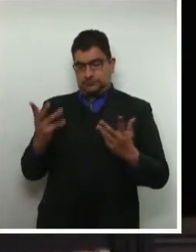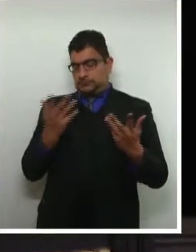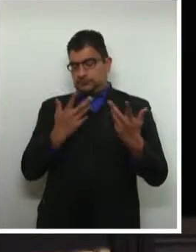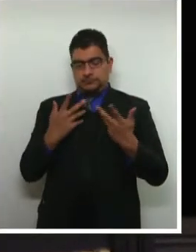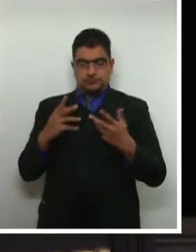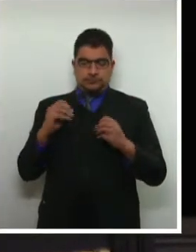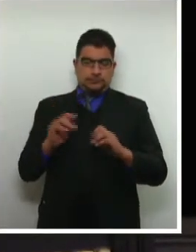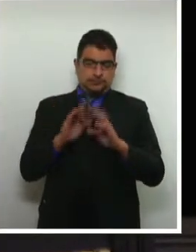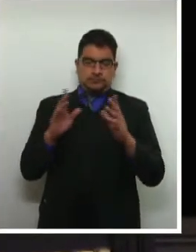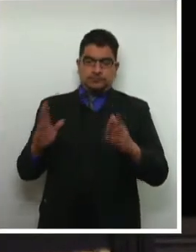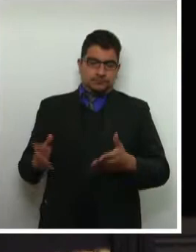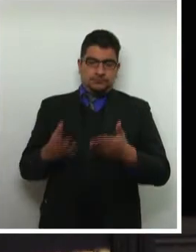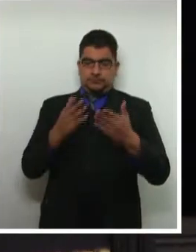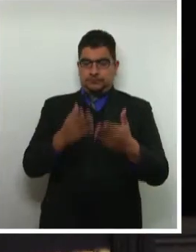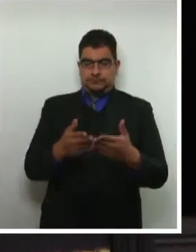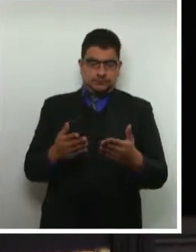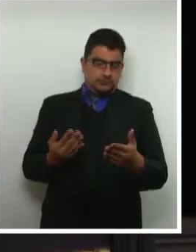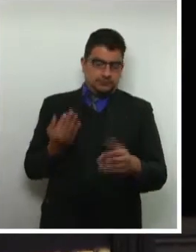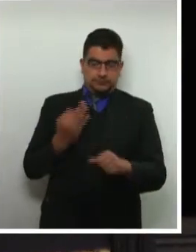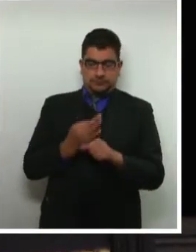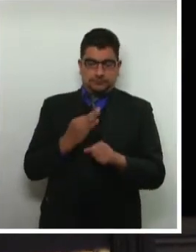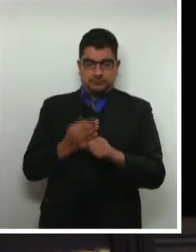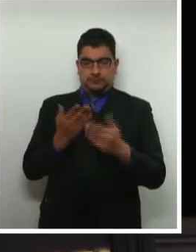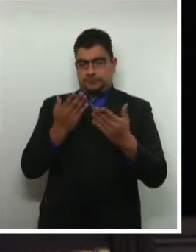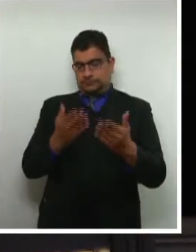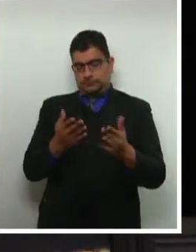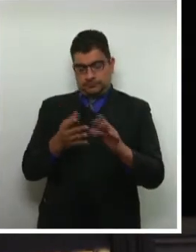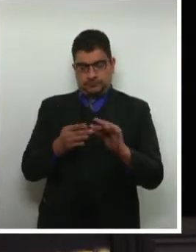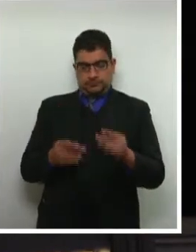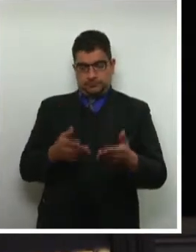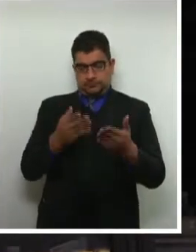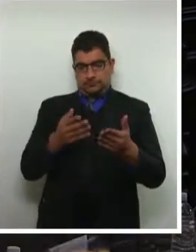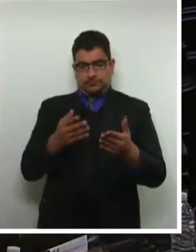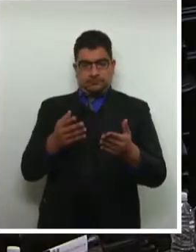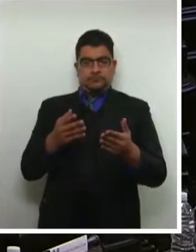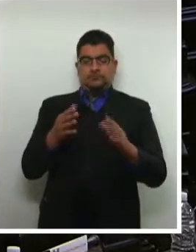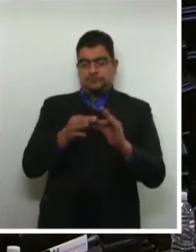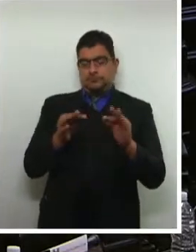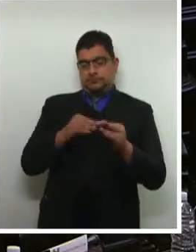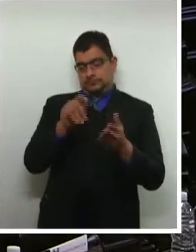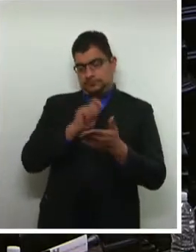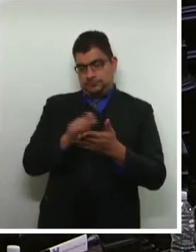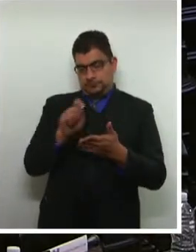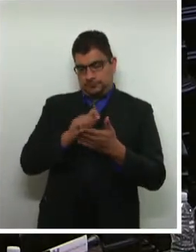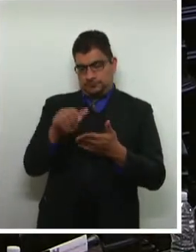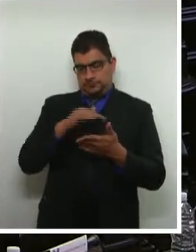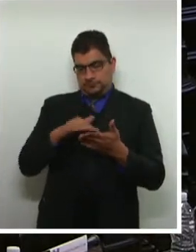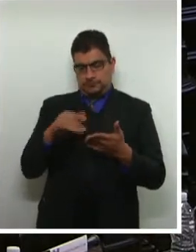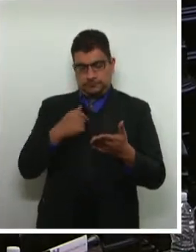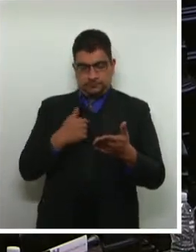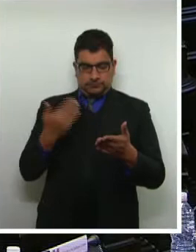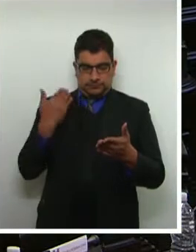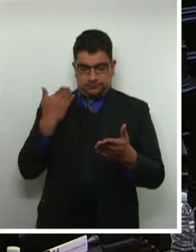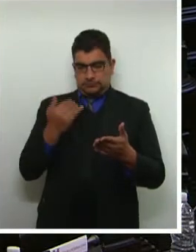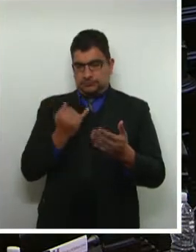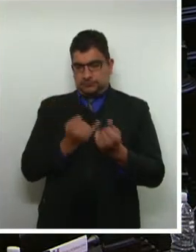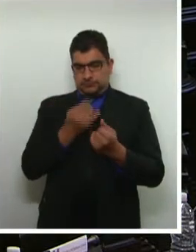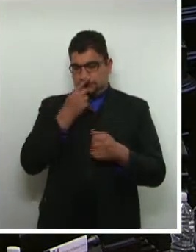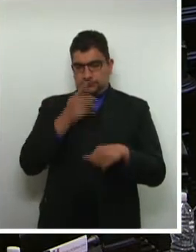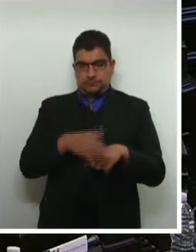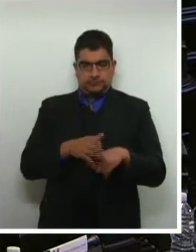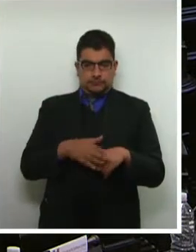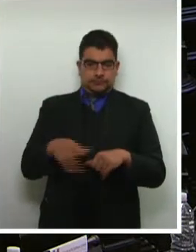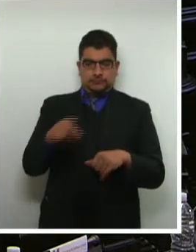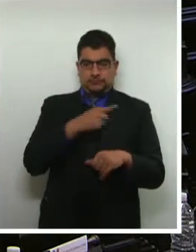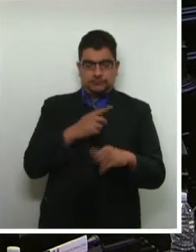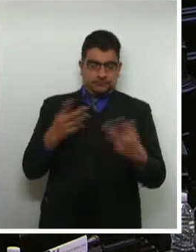Y lo que estoy proponiendo es lo siguiente, es la redacción siguiente. Propongo que diga: